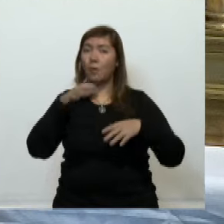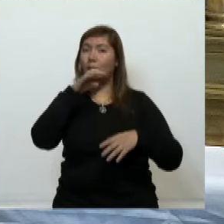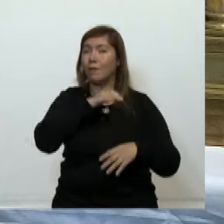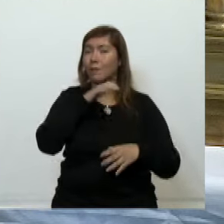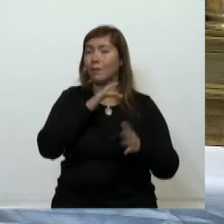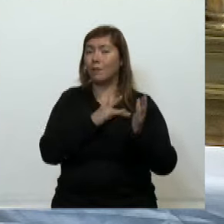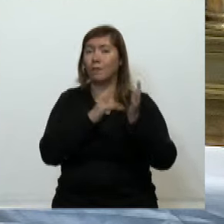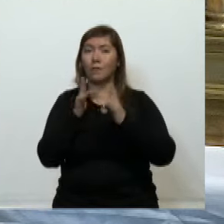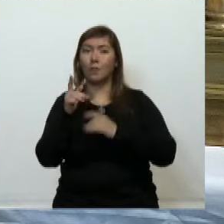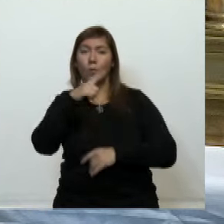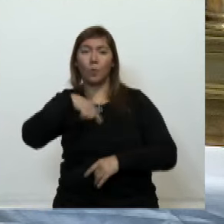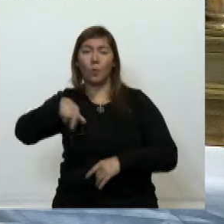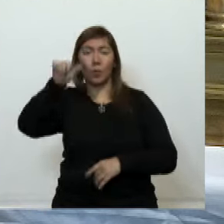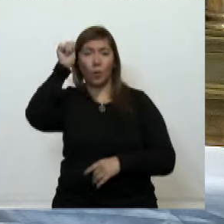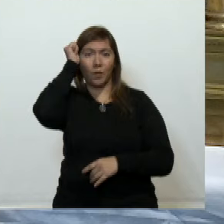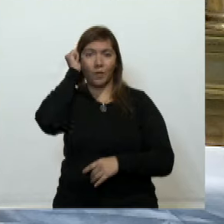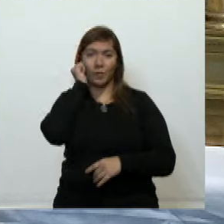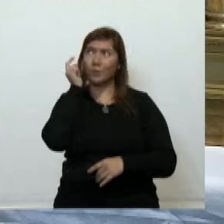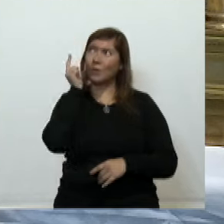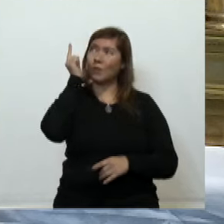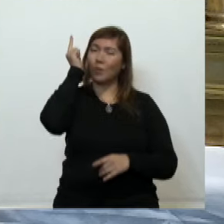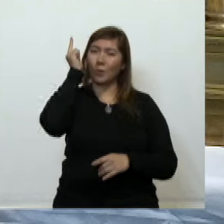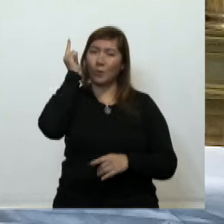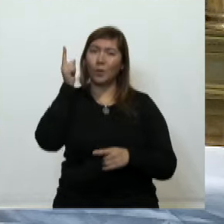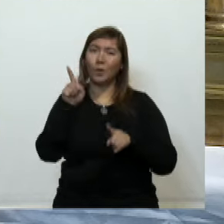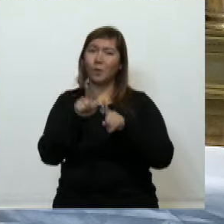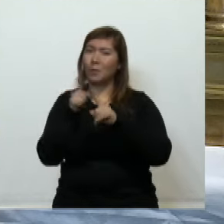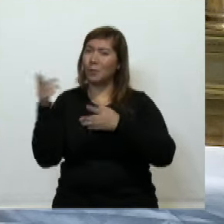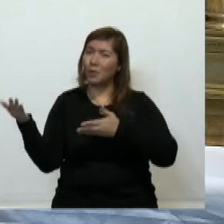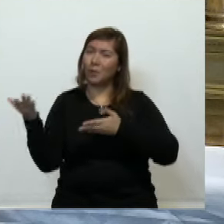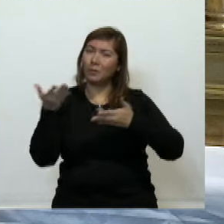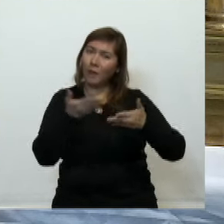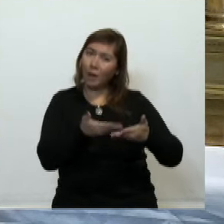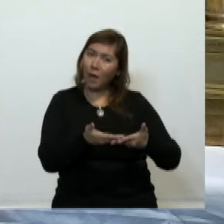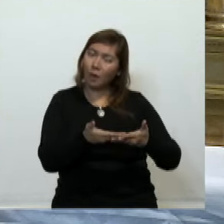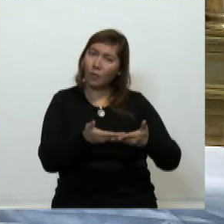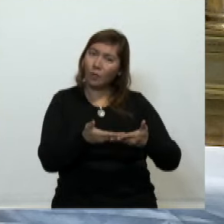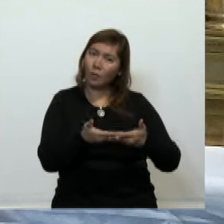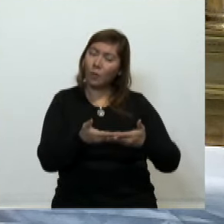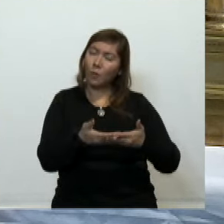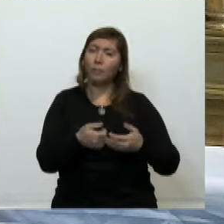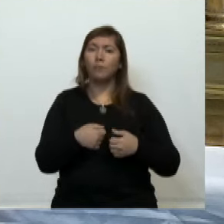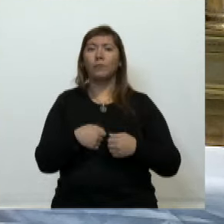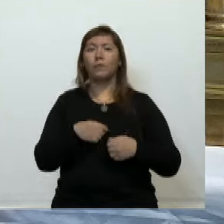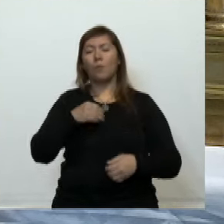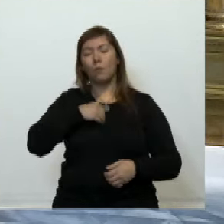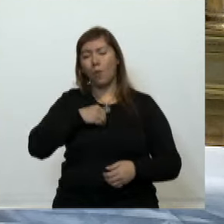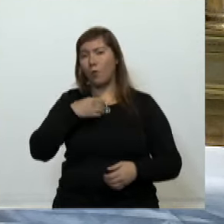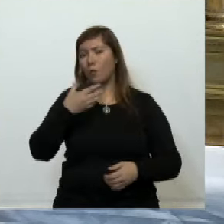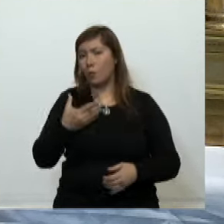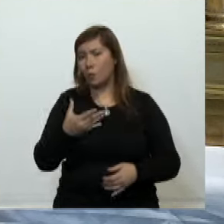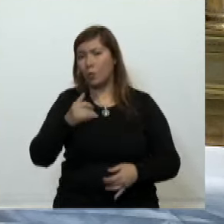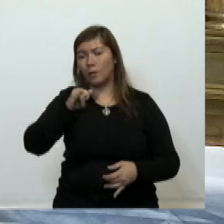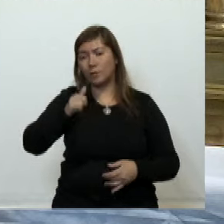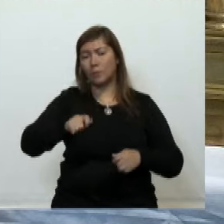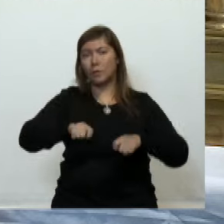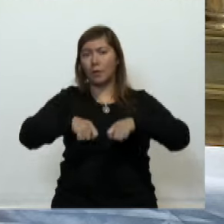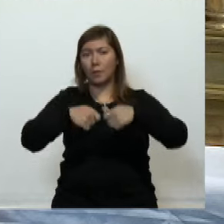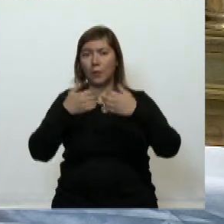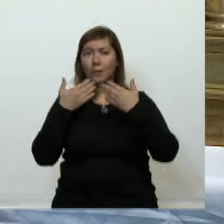Señor. El mismo, cuando iba a ser entregado a su pasión, voluntariamente aceptada, tomó pan, dándote gracias, lo